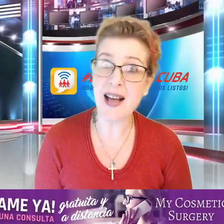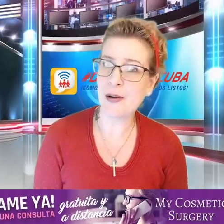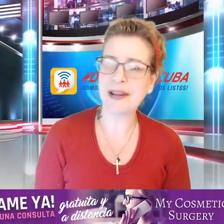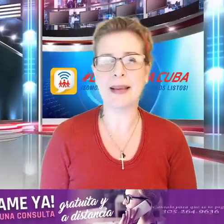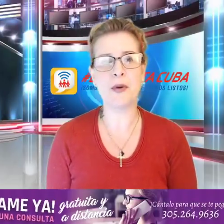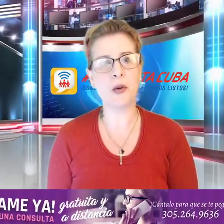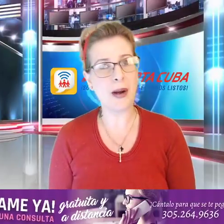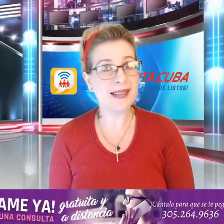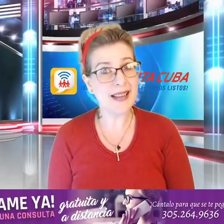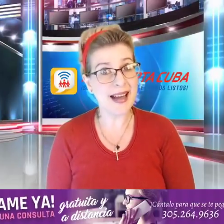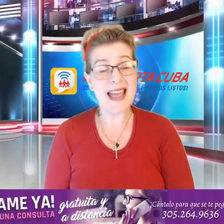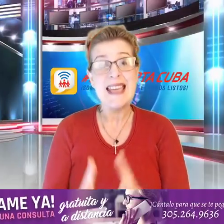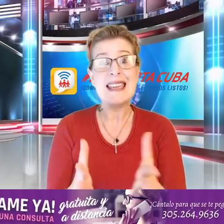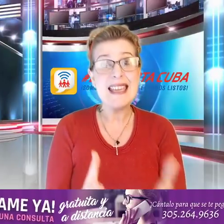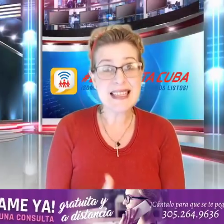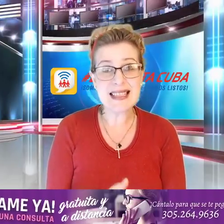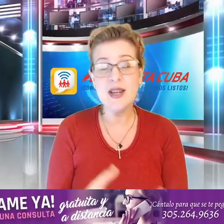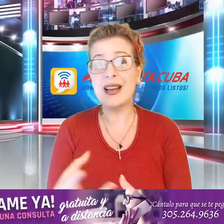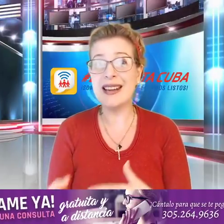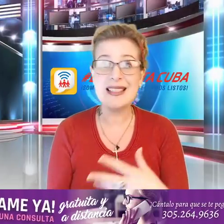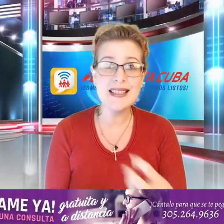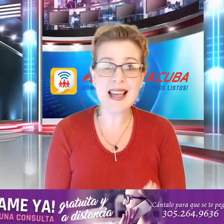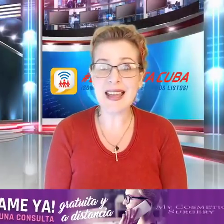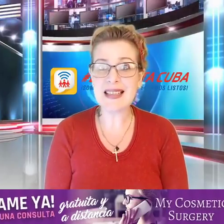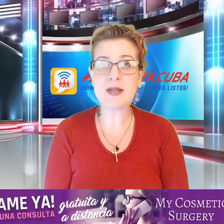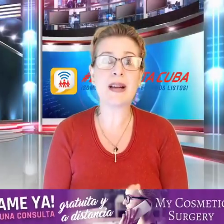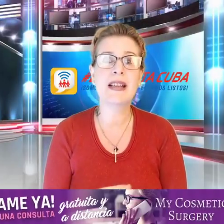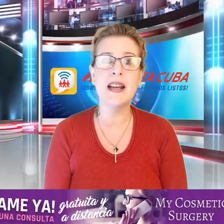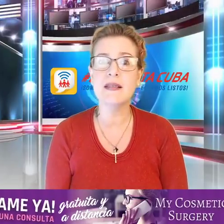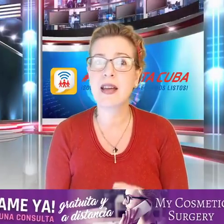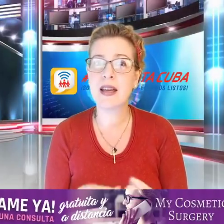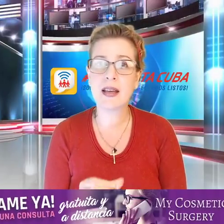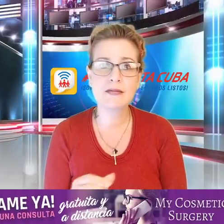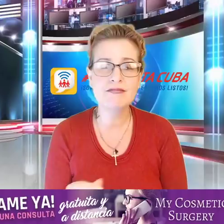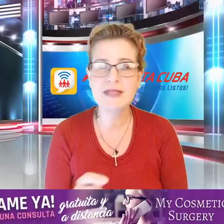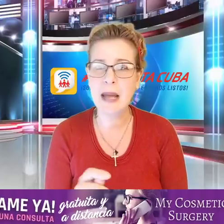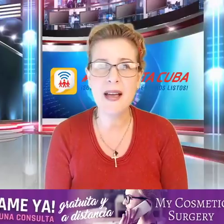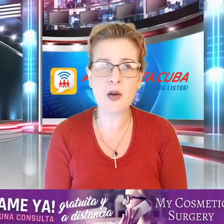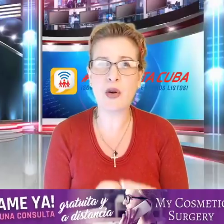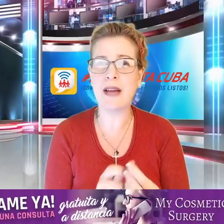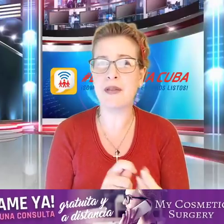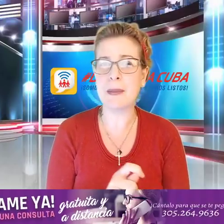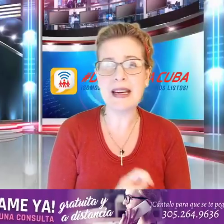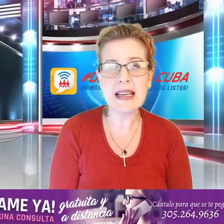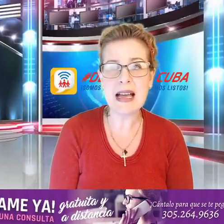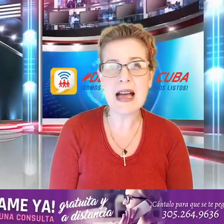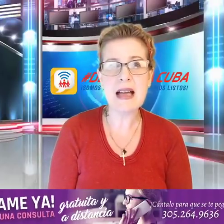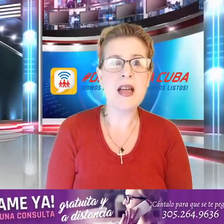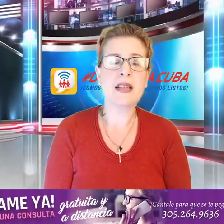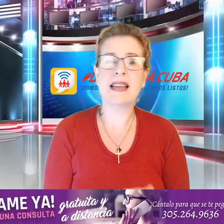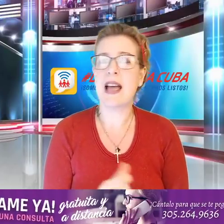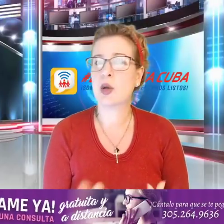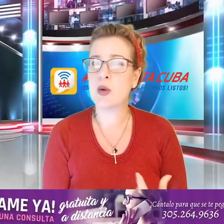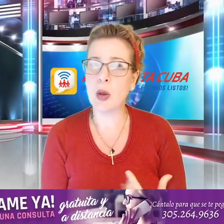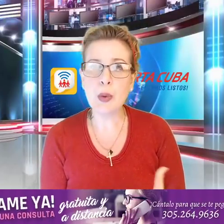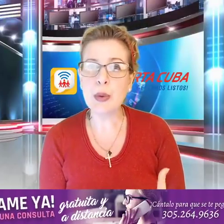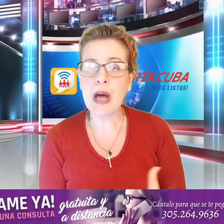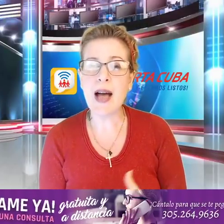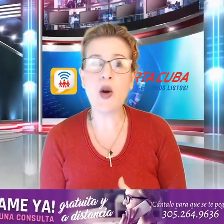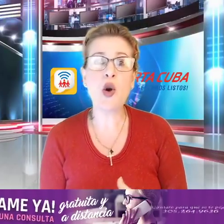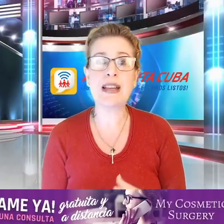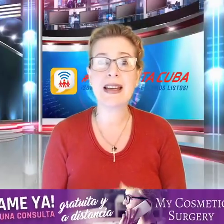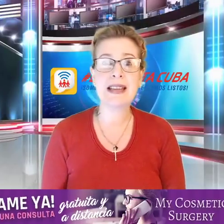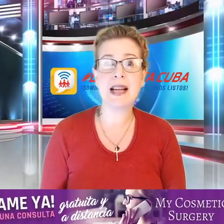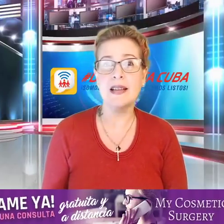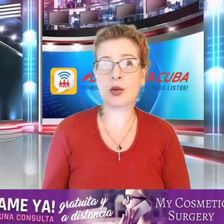cirugía ahora que estamos en cuarentena. Y si lo que necesitas es cualquier tema con la enfermería, tienes alguna